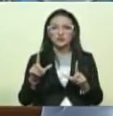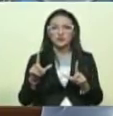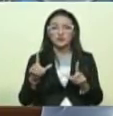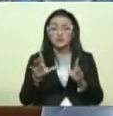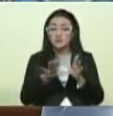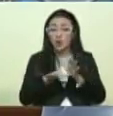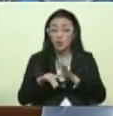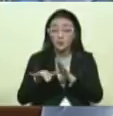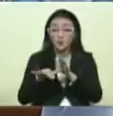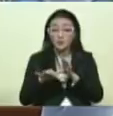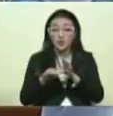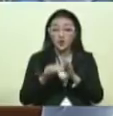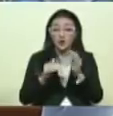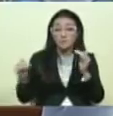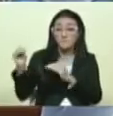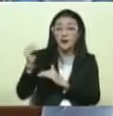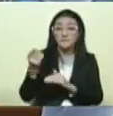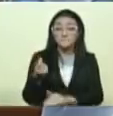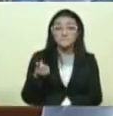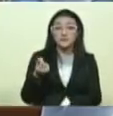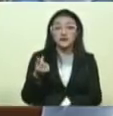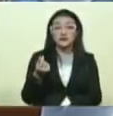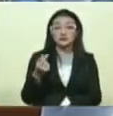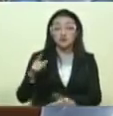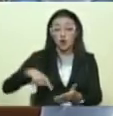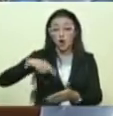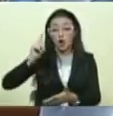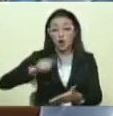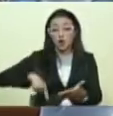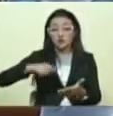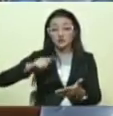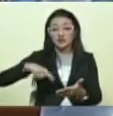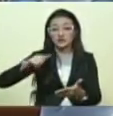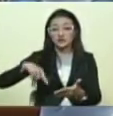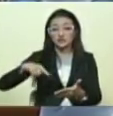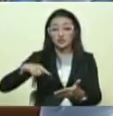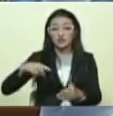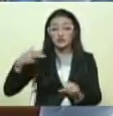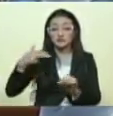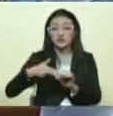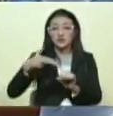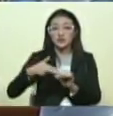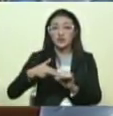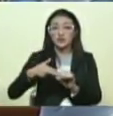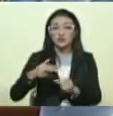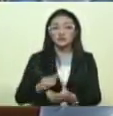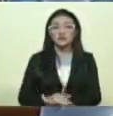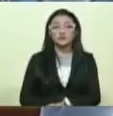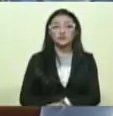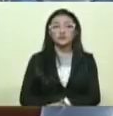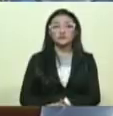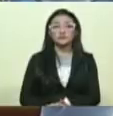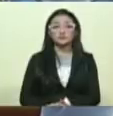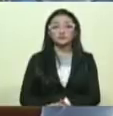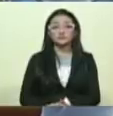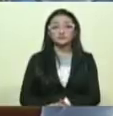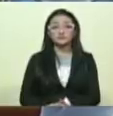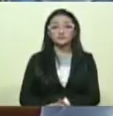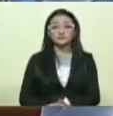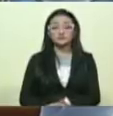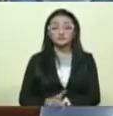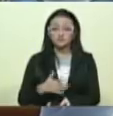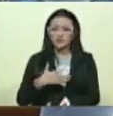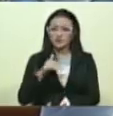con sobreprecio en las contrataciones que se hicieron en la faja petrolífera del Orinoco. Por lo tanto, quiero